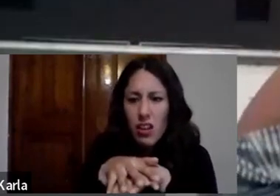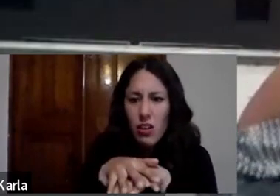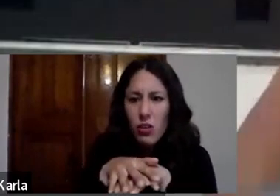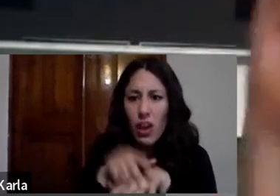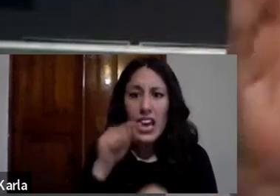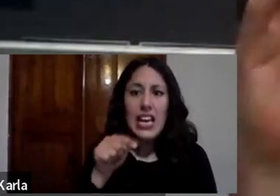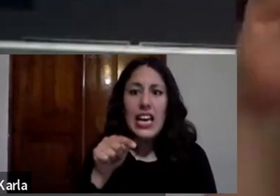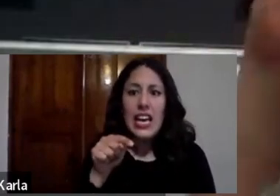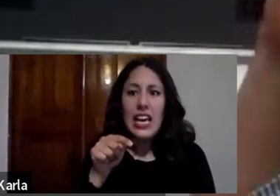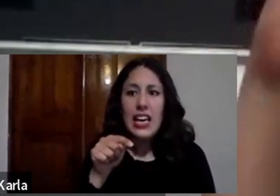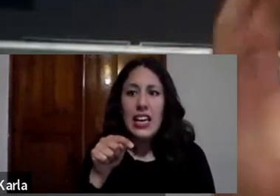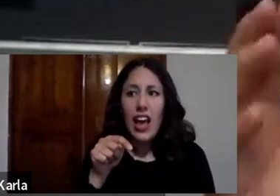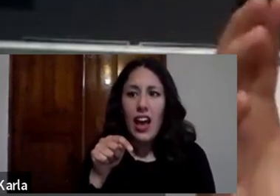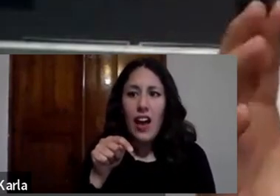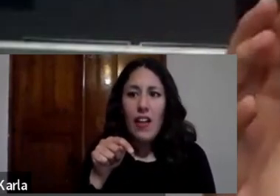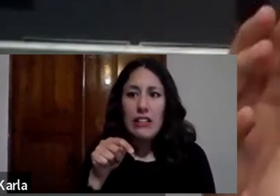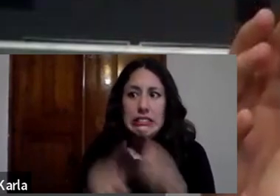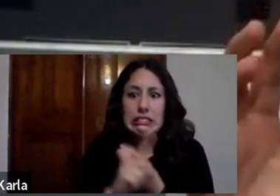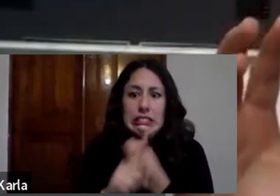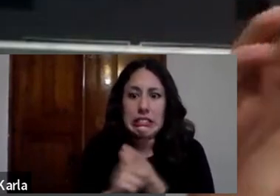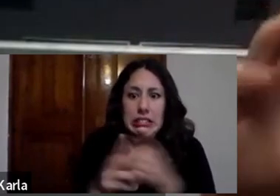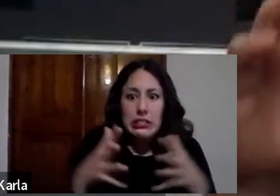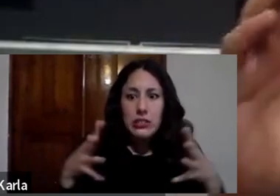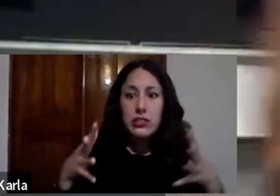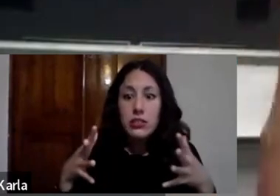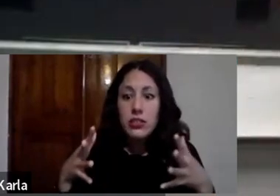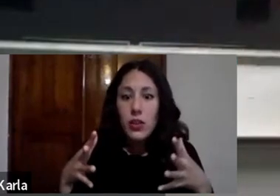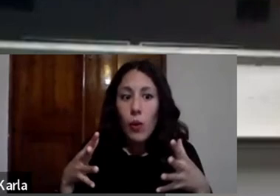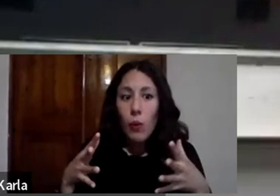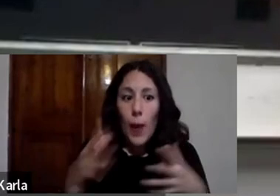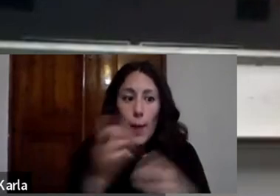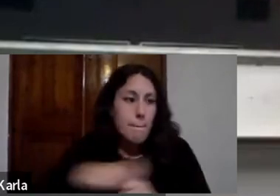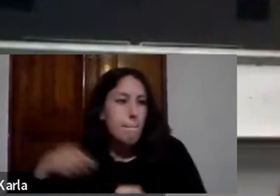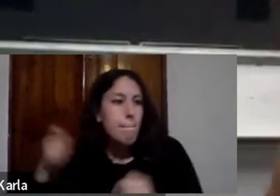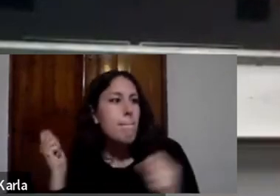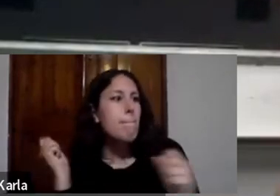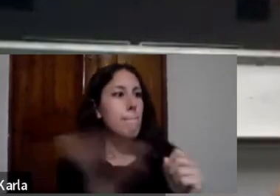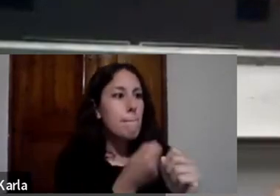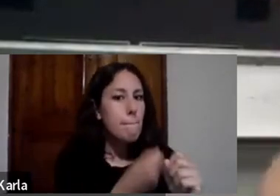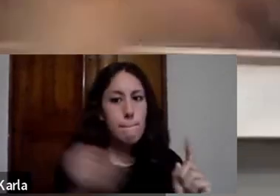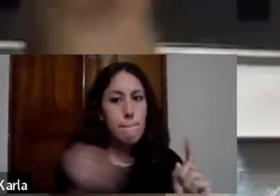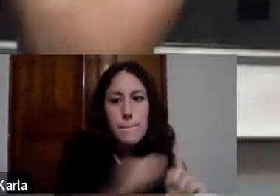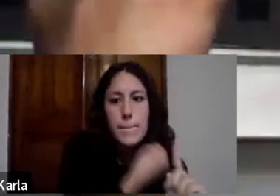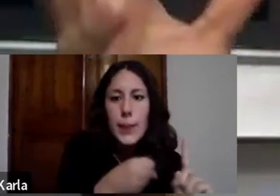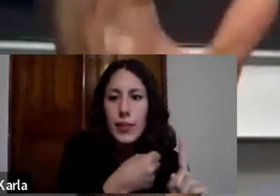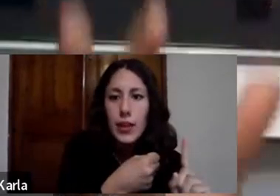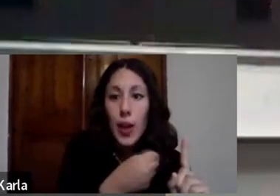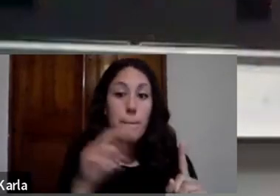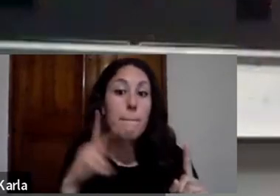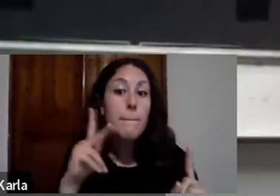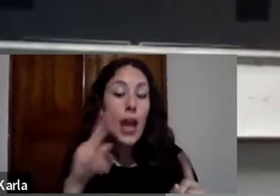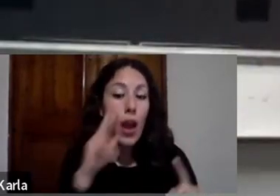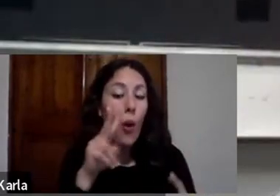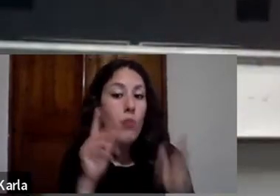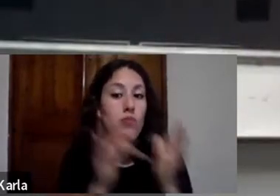iban a caer piedras al por mayor, encontró con el Señor la siguiente parte de su